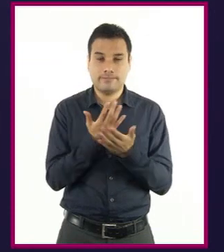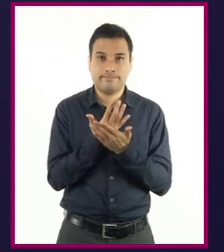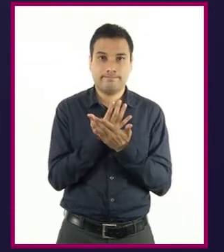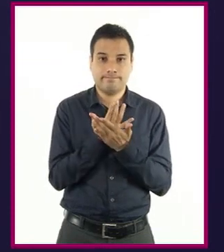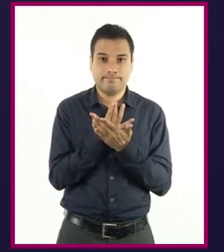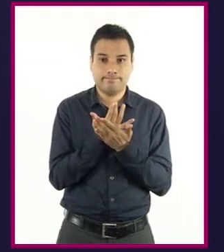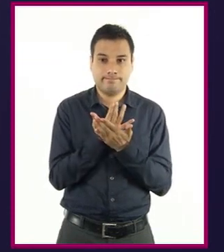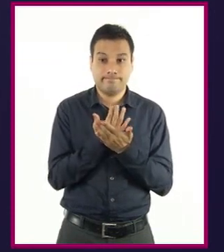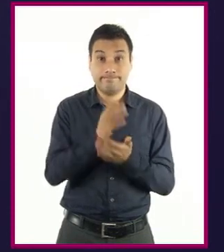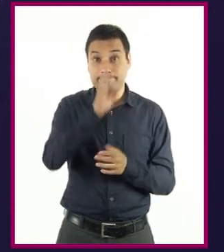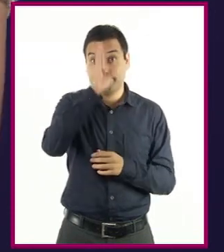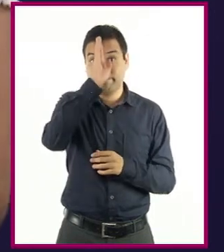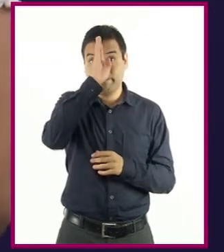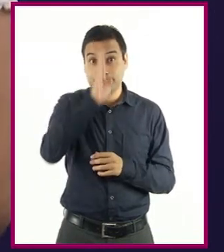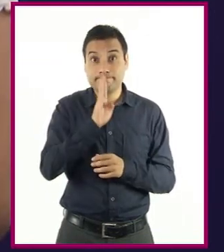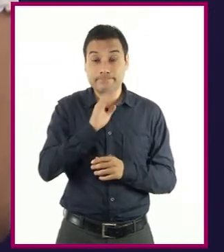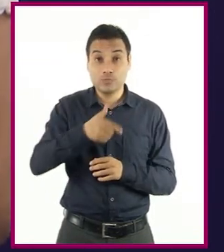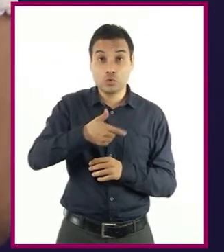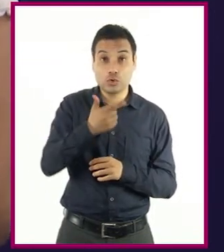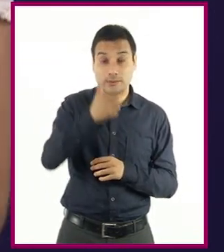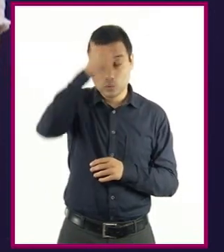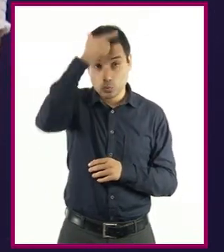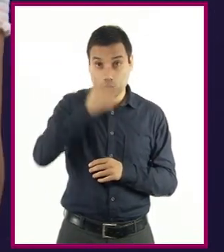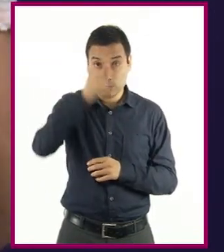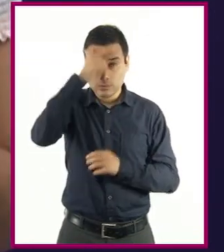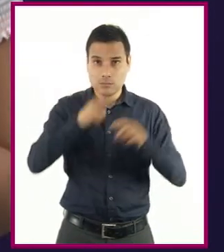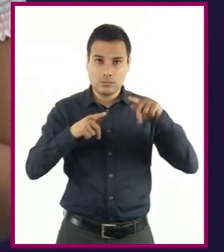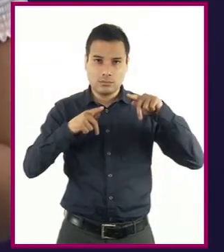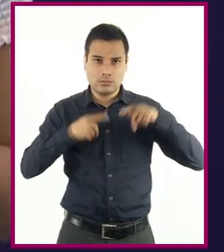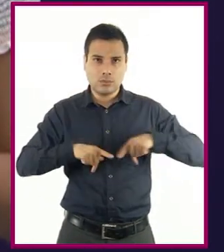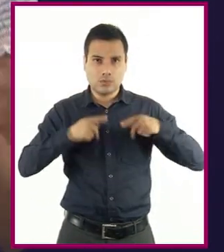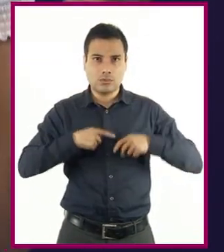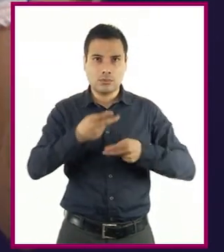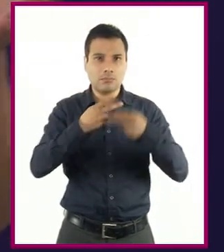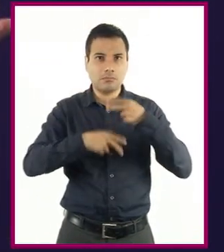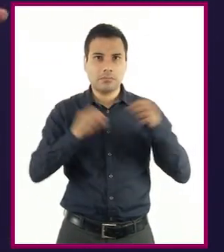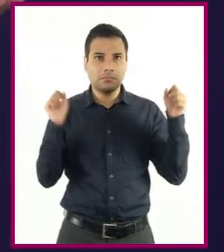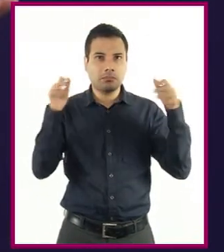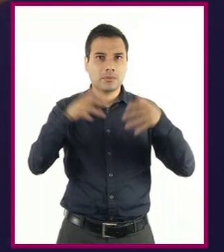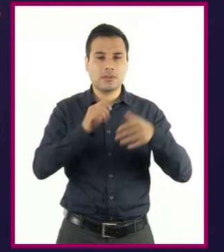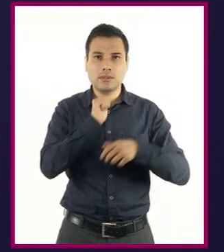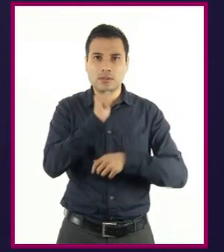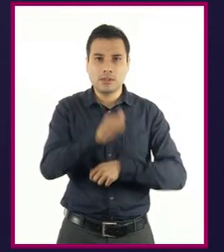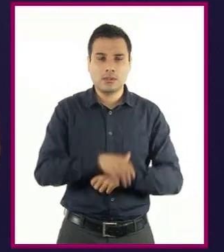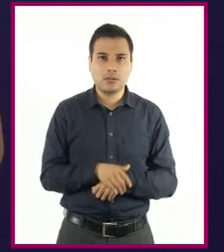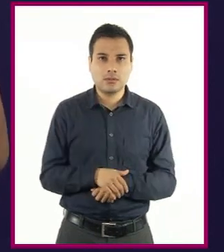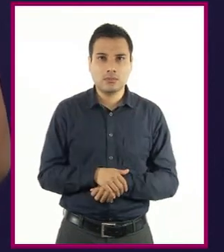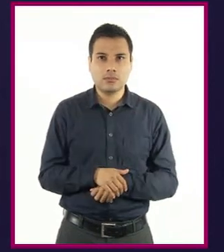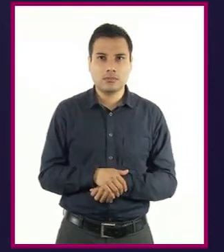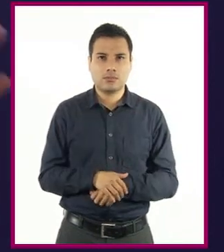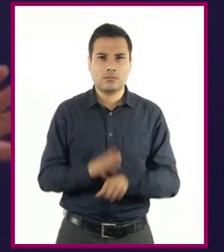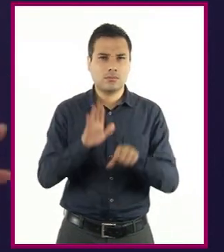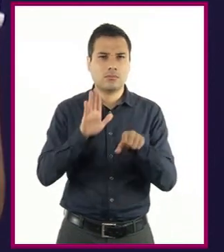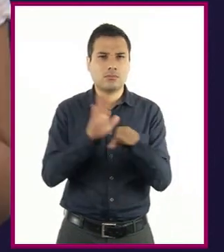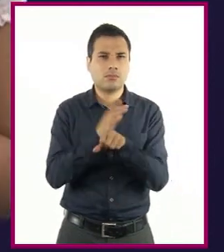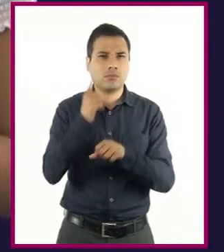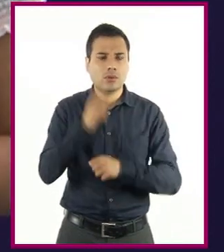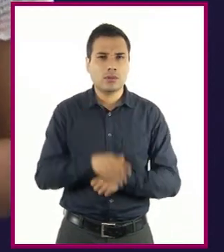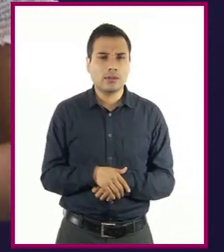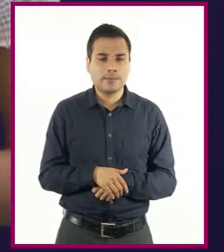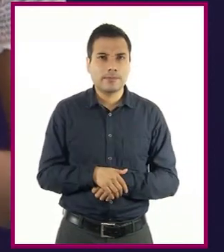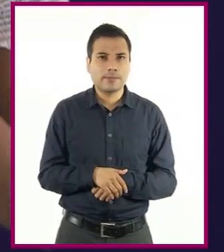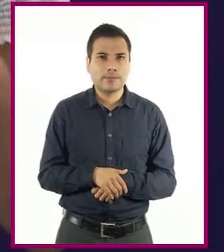hasta medianoche, sin que ninguna persona se presentara. La idea era realizar y divulgar